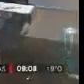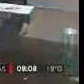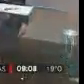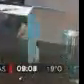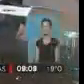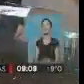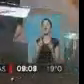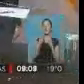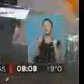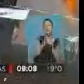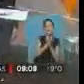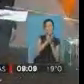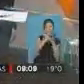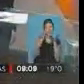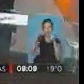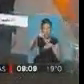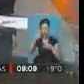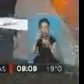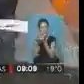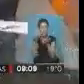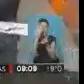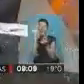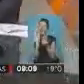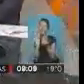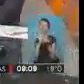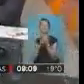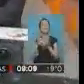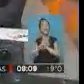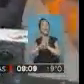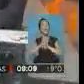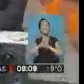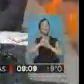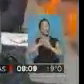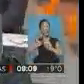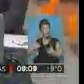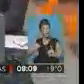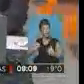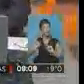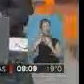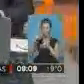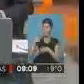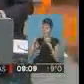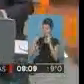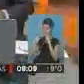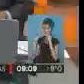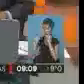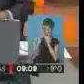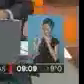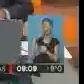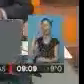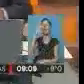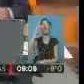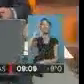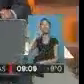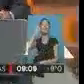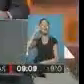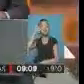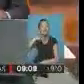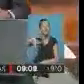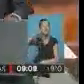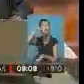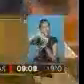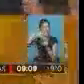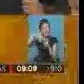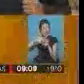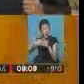Al igual que con los diarios, también recorremos el país con la información, con las noticias, también con nuestro móvil. Exactamente, Daniel Ayala y Tecnópolis, que llega a Santiago